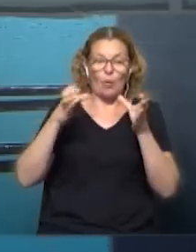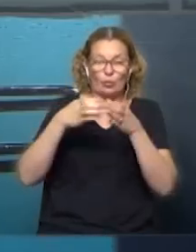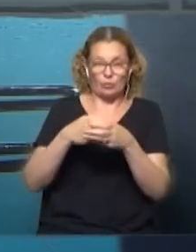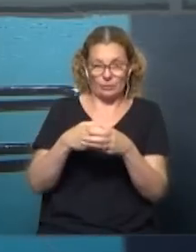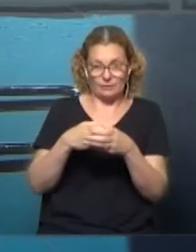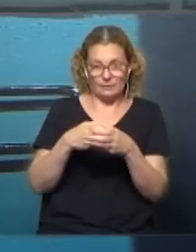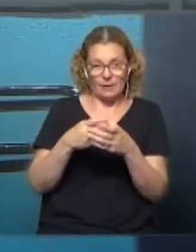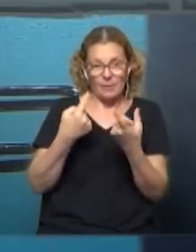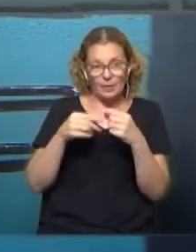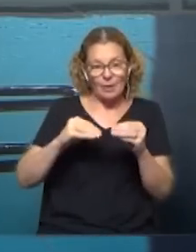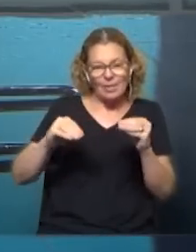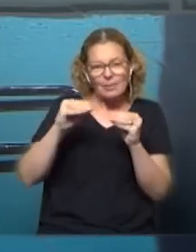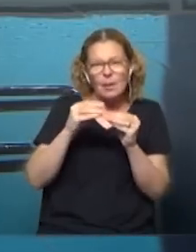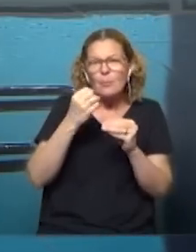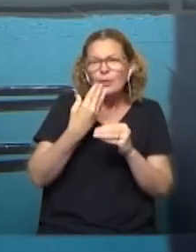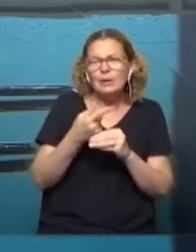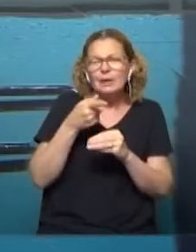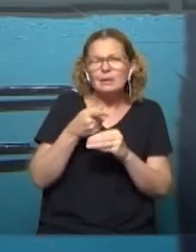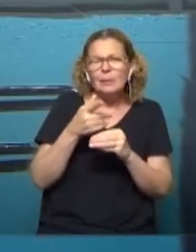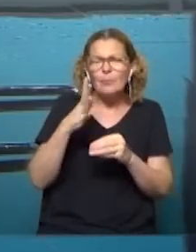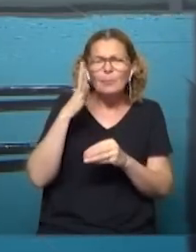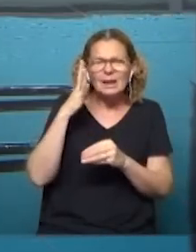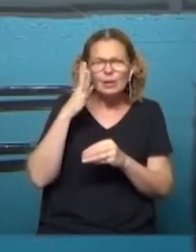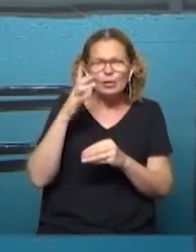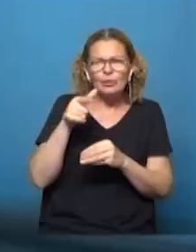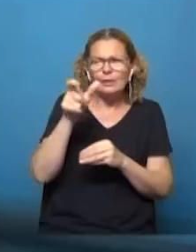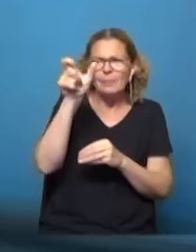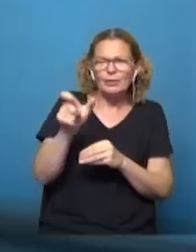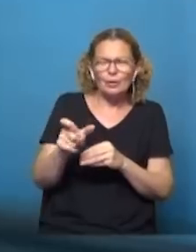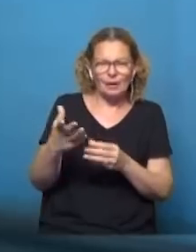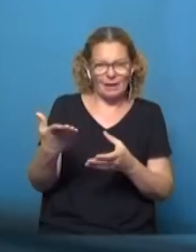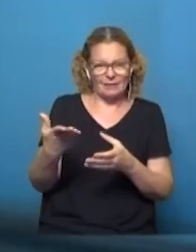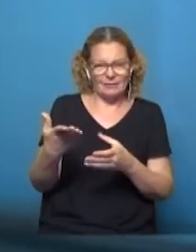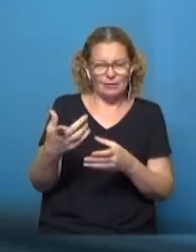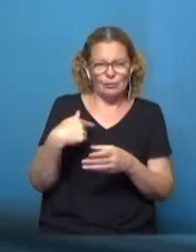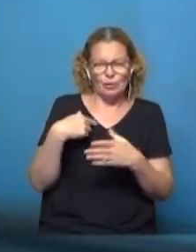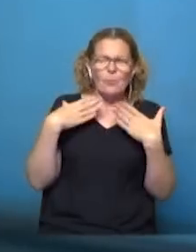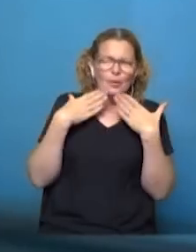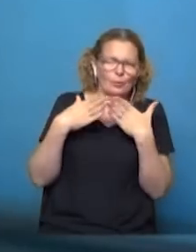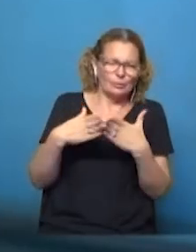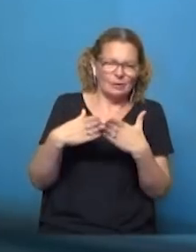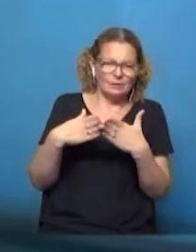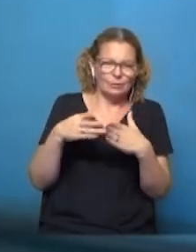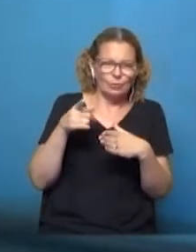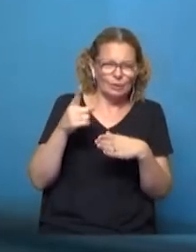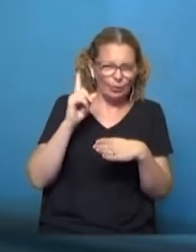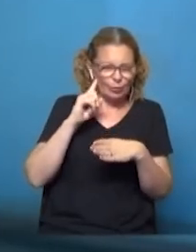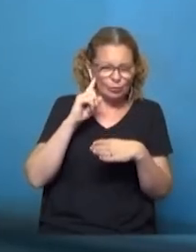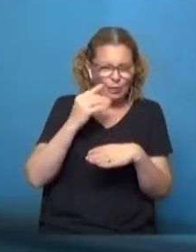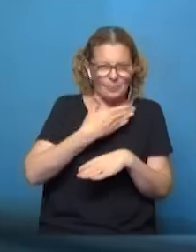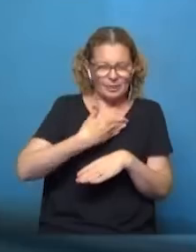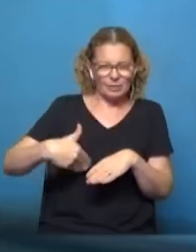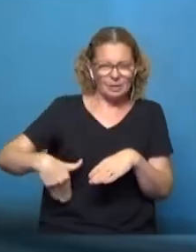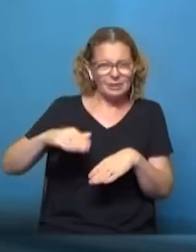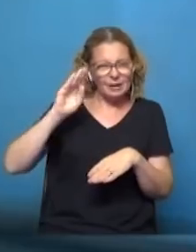Pero además Por qué es tan peligroso este personaje yo le hago una pregunta usted escuchó al presidente